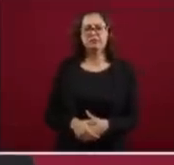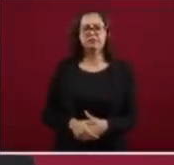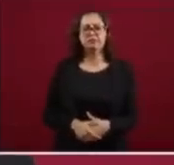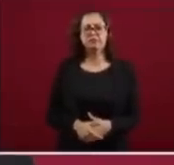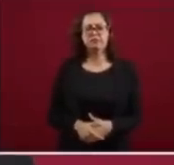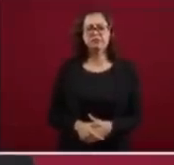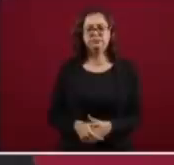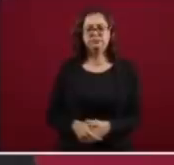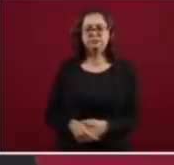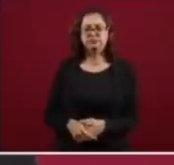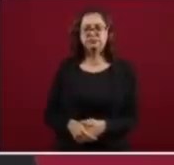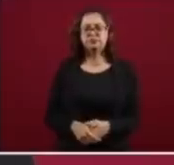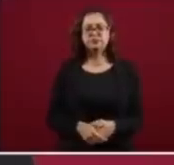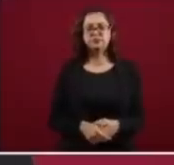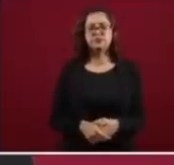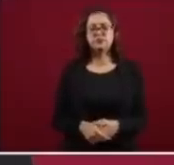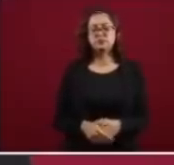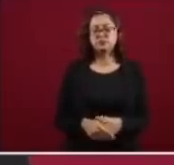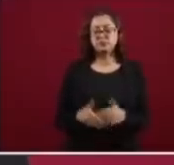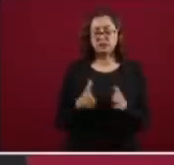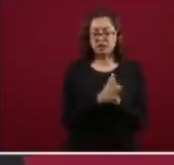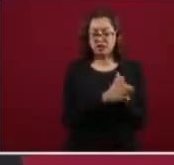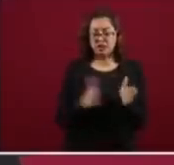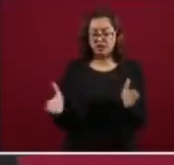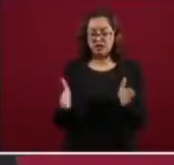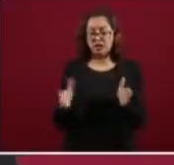antes de el neoliberalismo